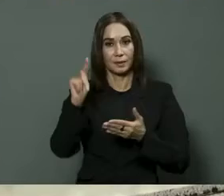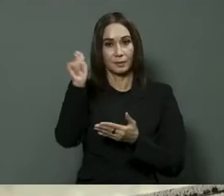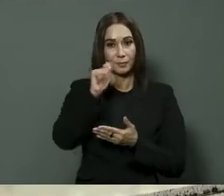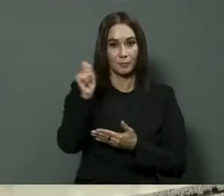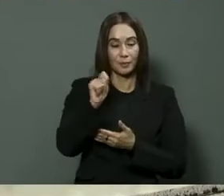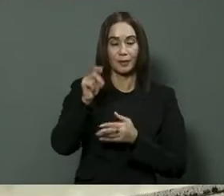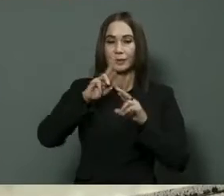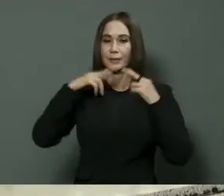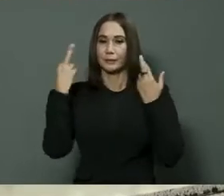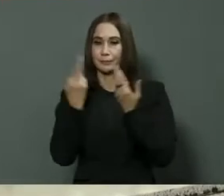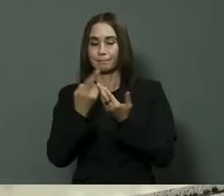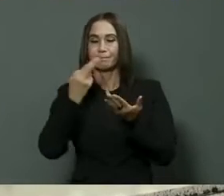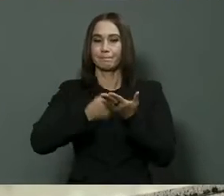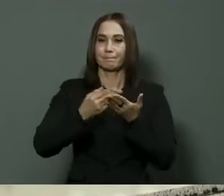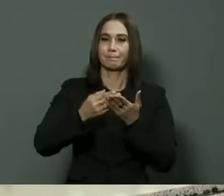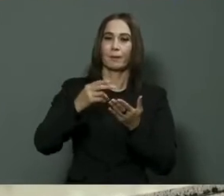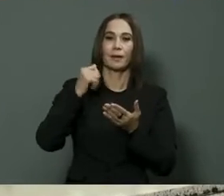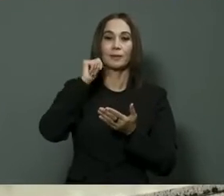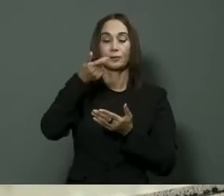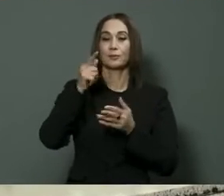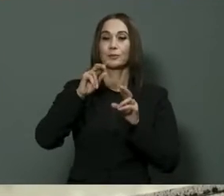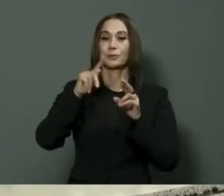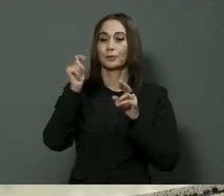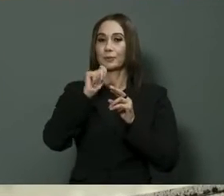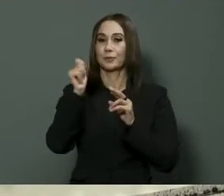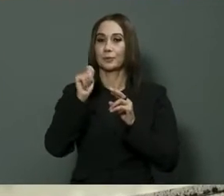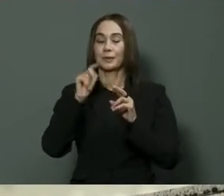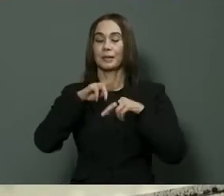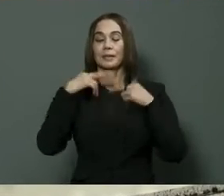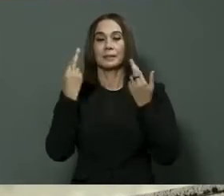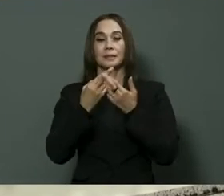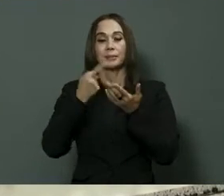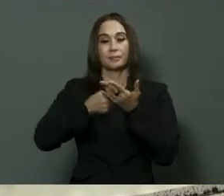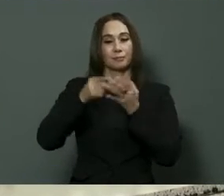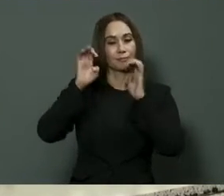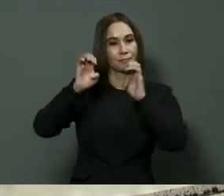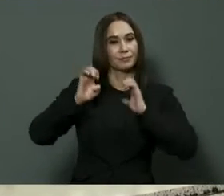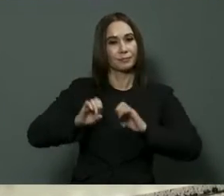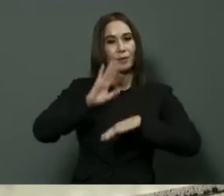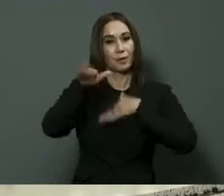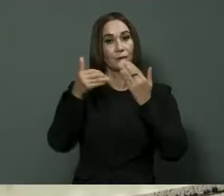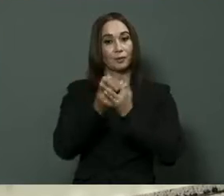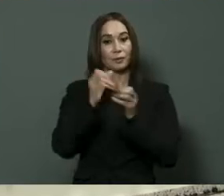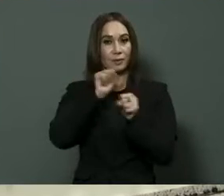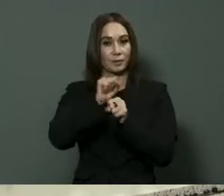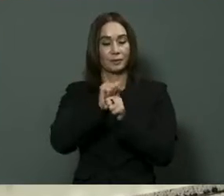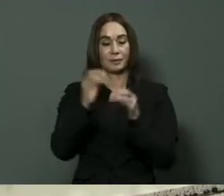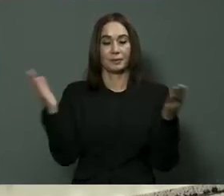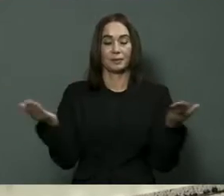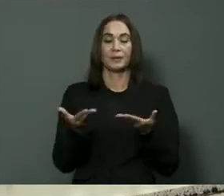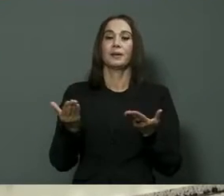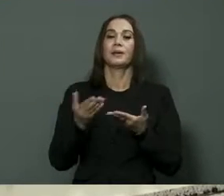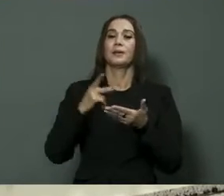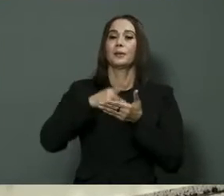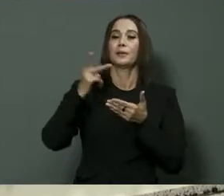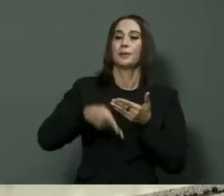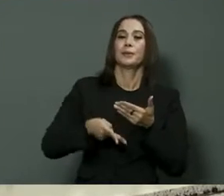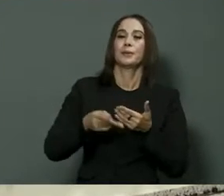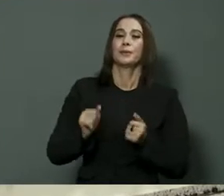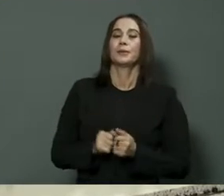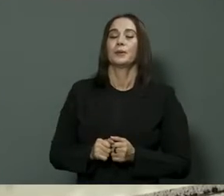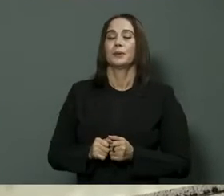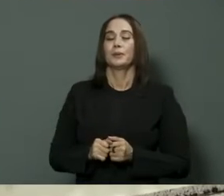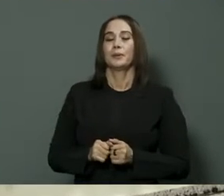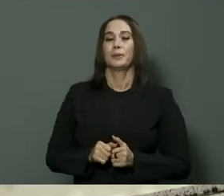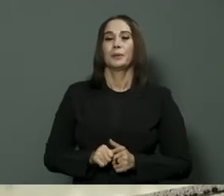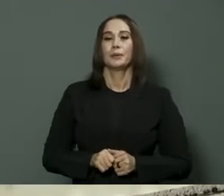reunión que cada martes celebramos para evaluar todo lo que se está haciendo en materia de seguridad ciudadana,